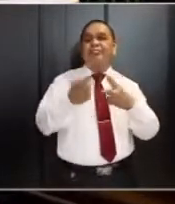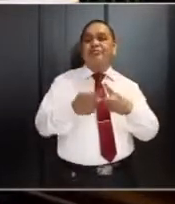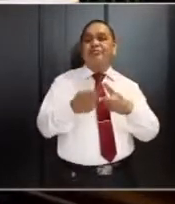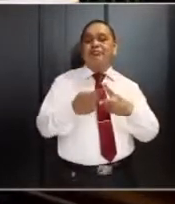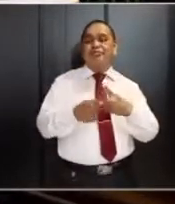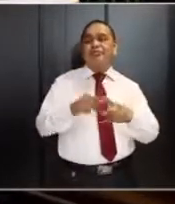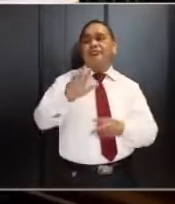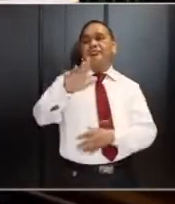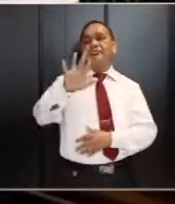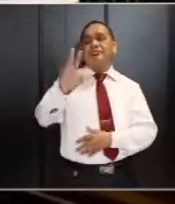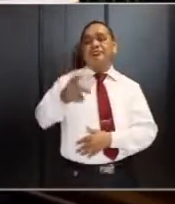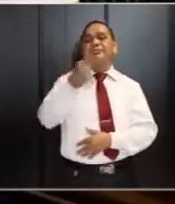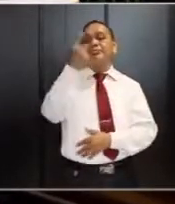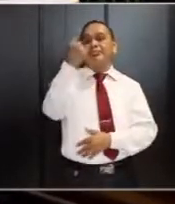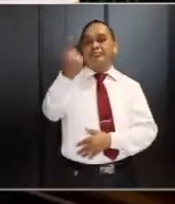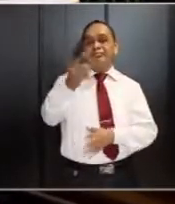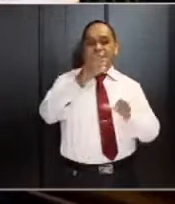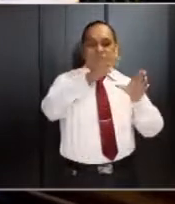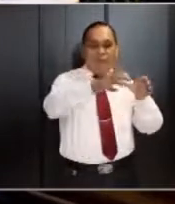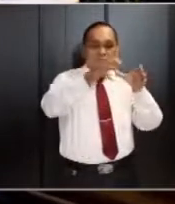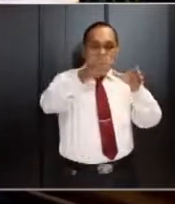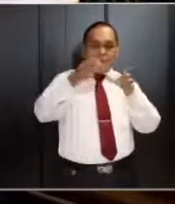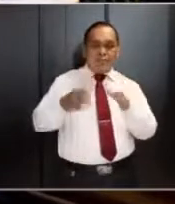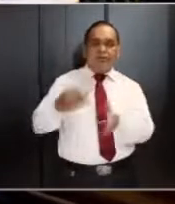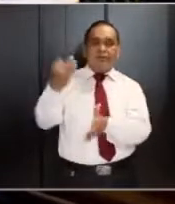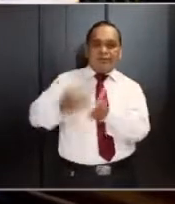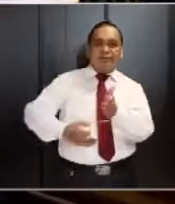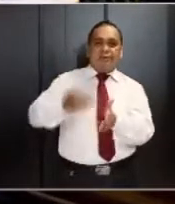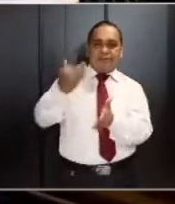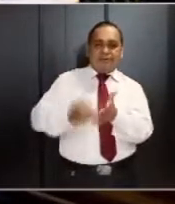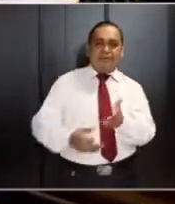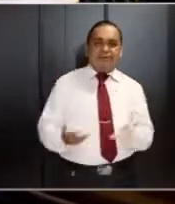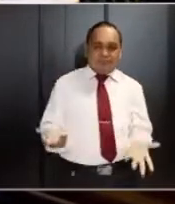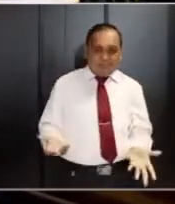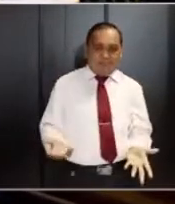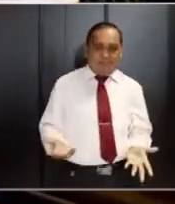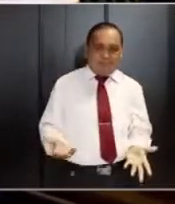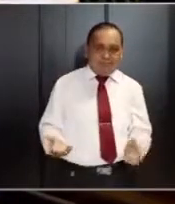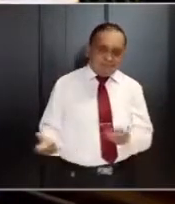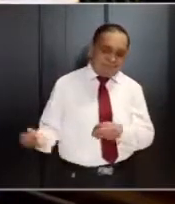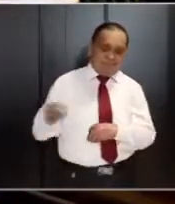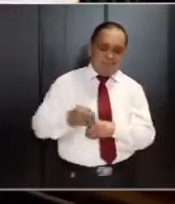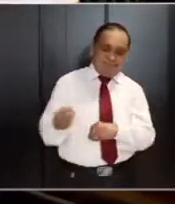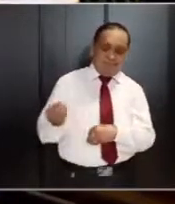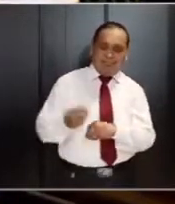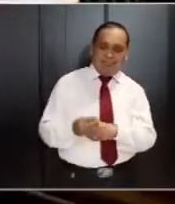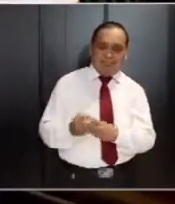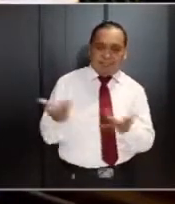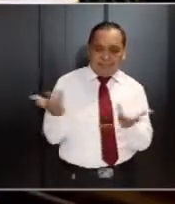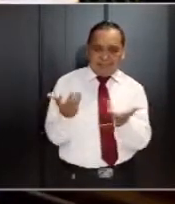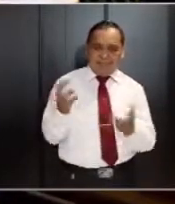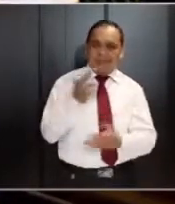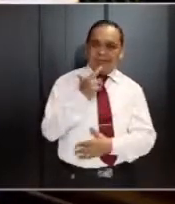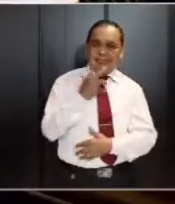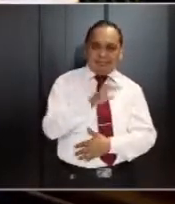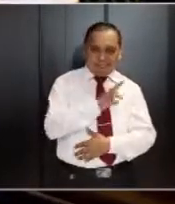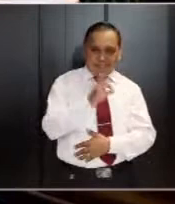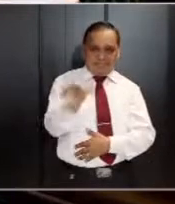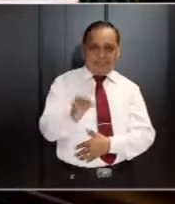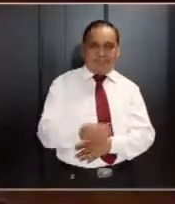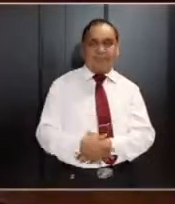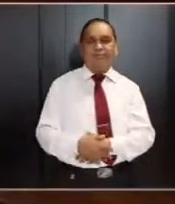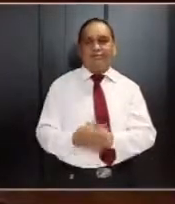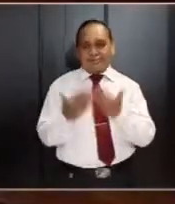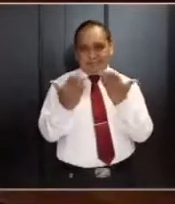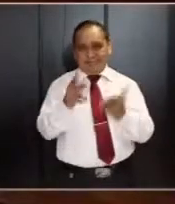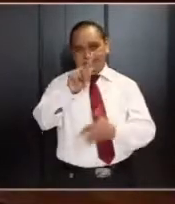son 51 los que necesitamos todavía ponerles algo más para que funcionen lo mejor posible. Muchas gracias,